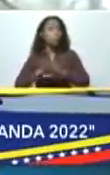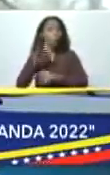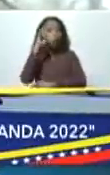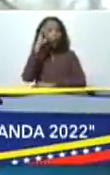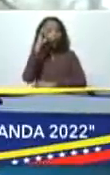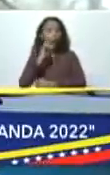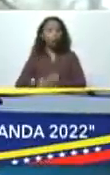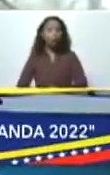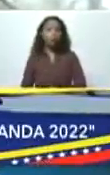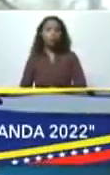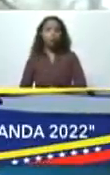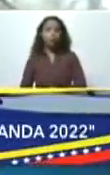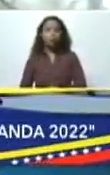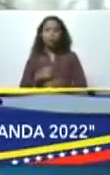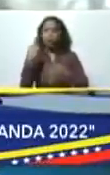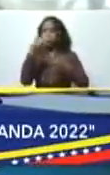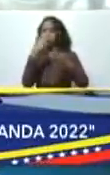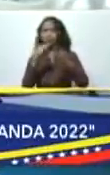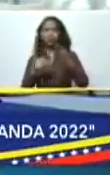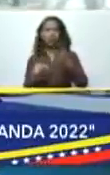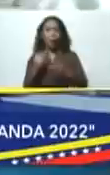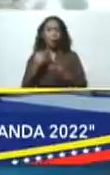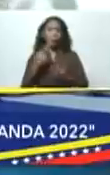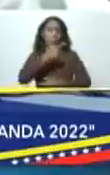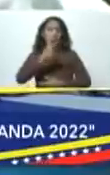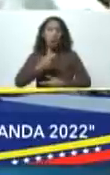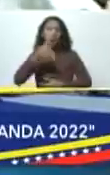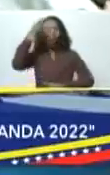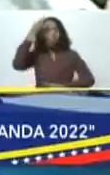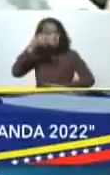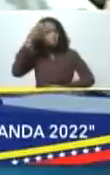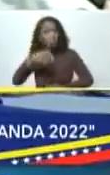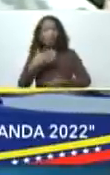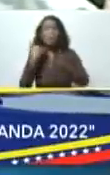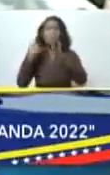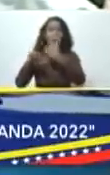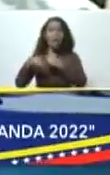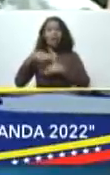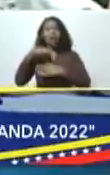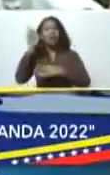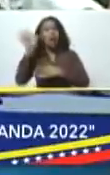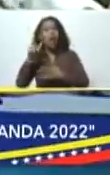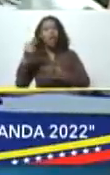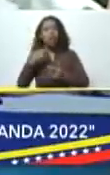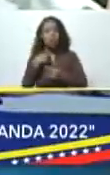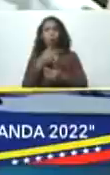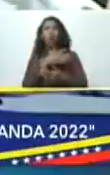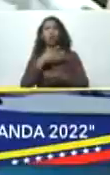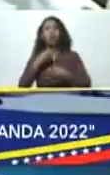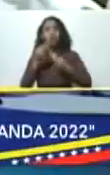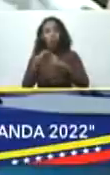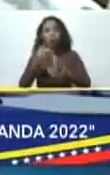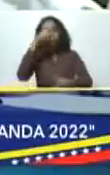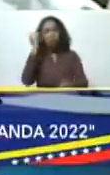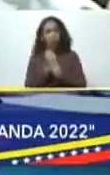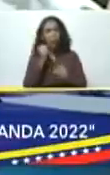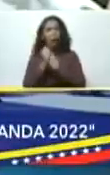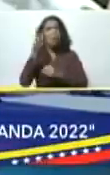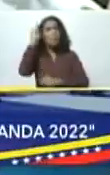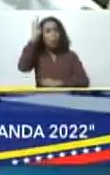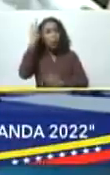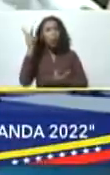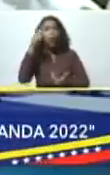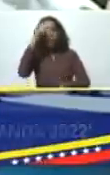Instagram, y mucha gente la compró. Vete para afuera, te ofrezco trabajo en Lima,